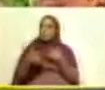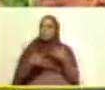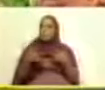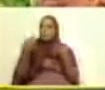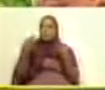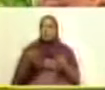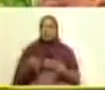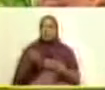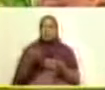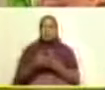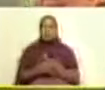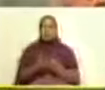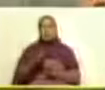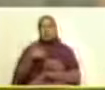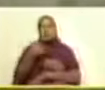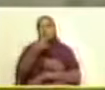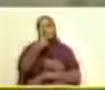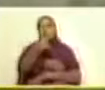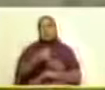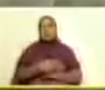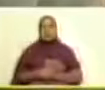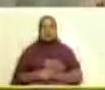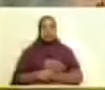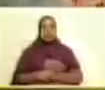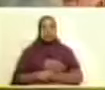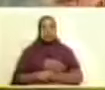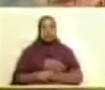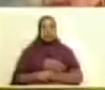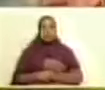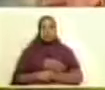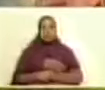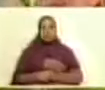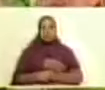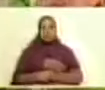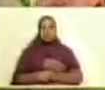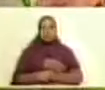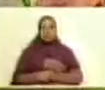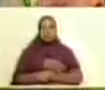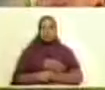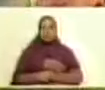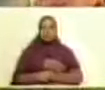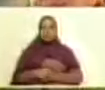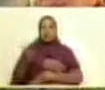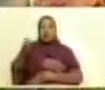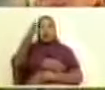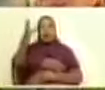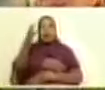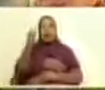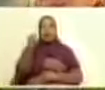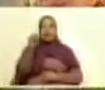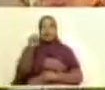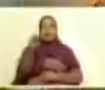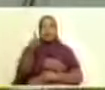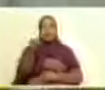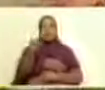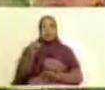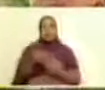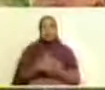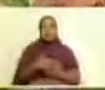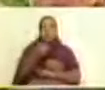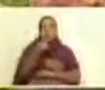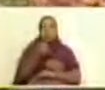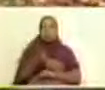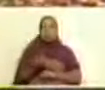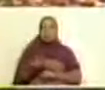un puesto de comando que pueda facilitar desde la Cancillería, que